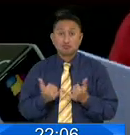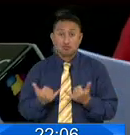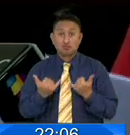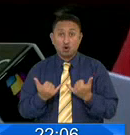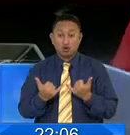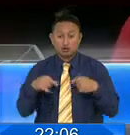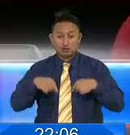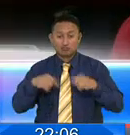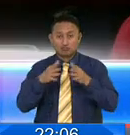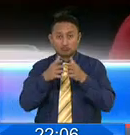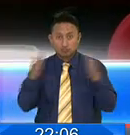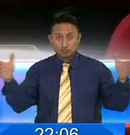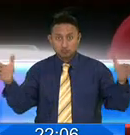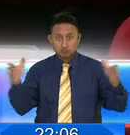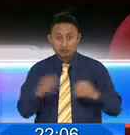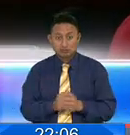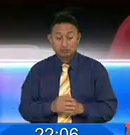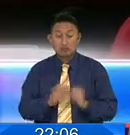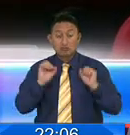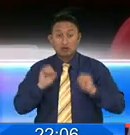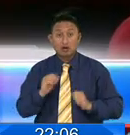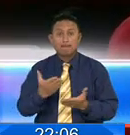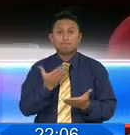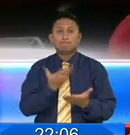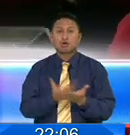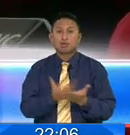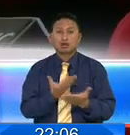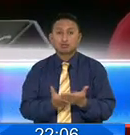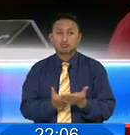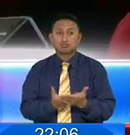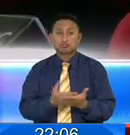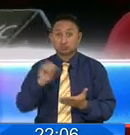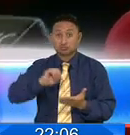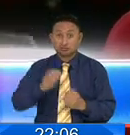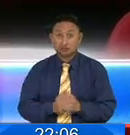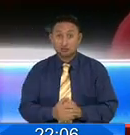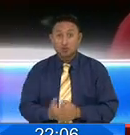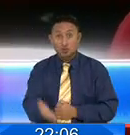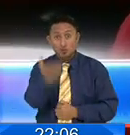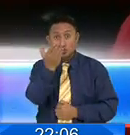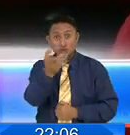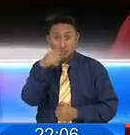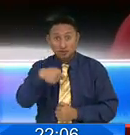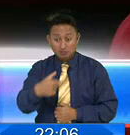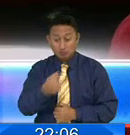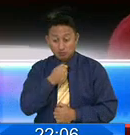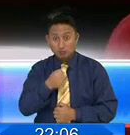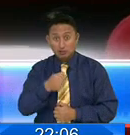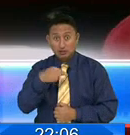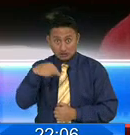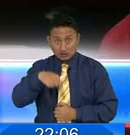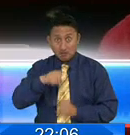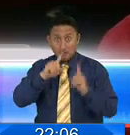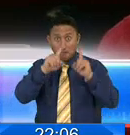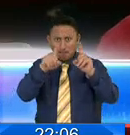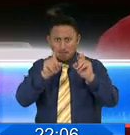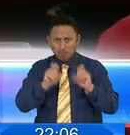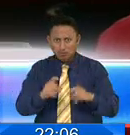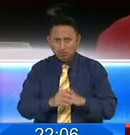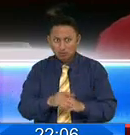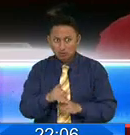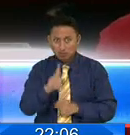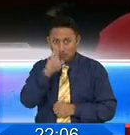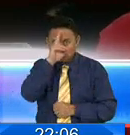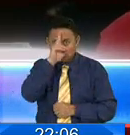abre el paraguas, porque ahora tendrán que probar que usted, cuando me está entrevistando, me está haciendo preguntas